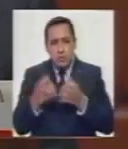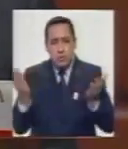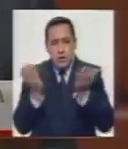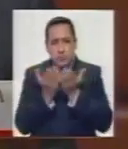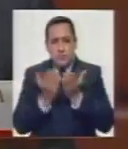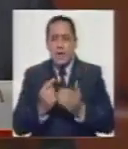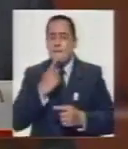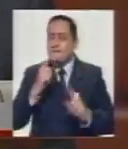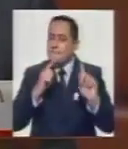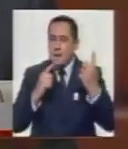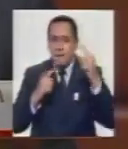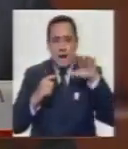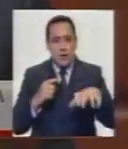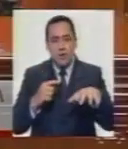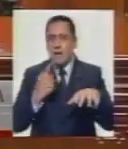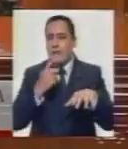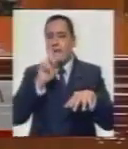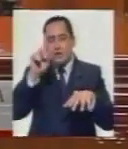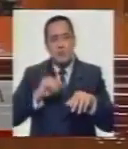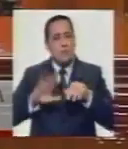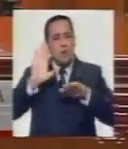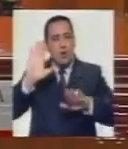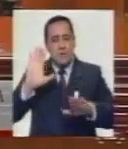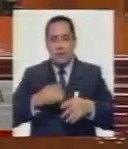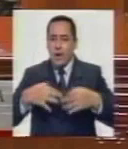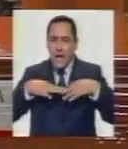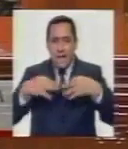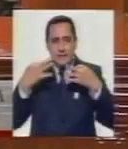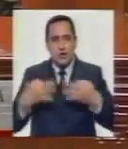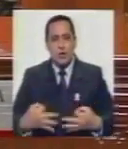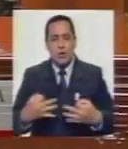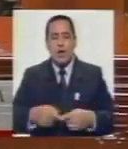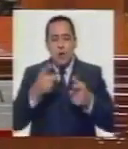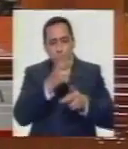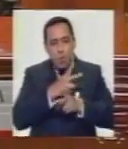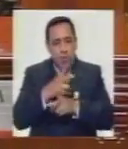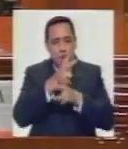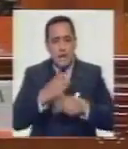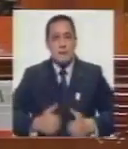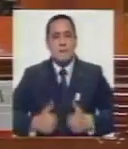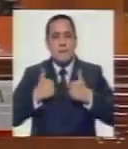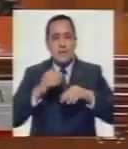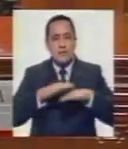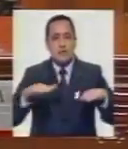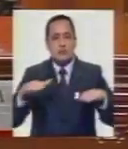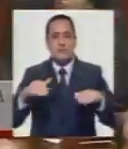estudiantes están primero, y es un compromiso ético velar por su integridad.